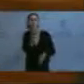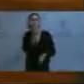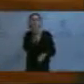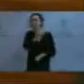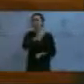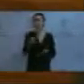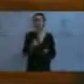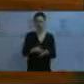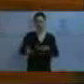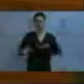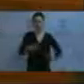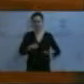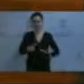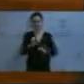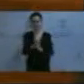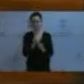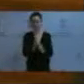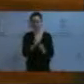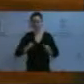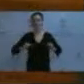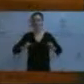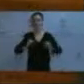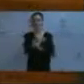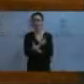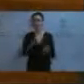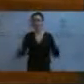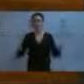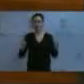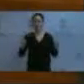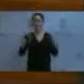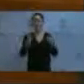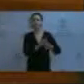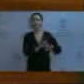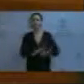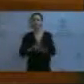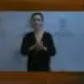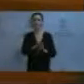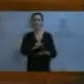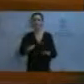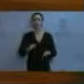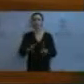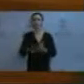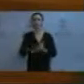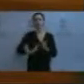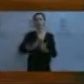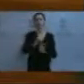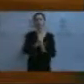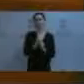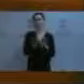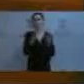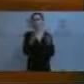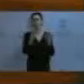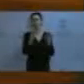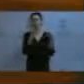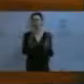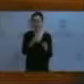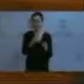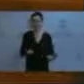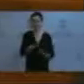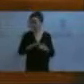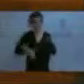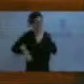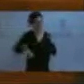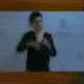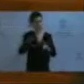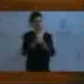12.000 demandantes de empleo inician al año un itinerario personalizado. Más de 8.000 personas se benefician de